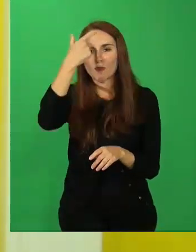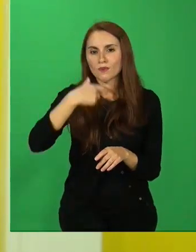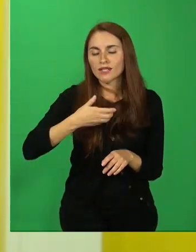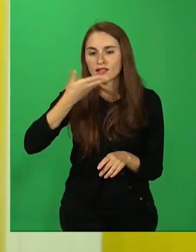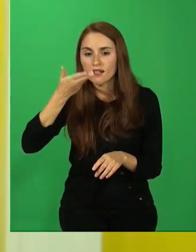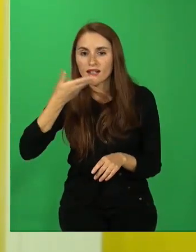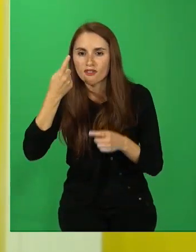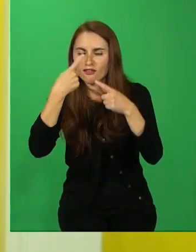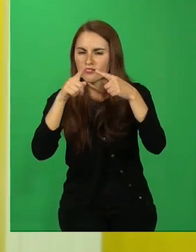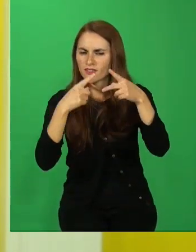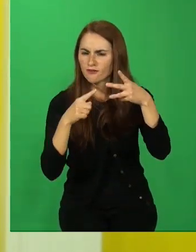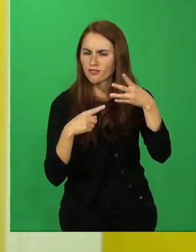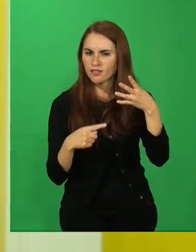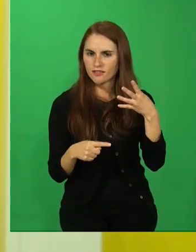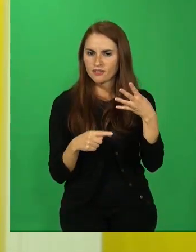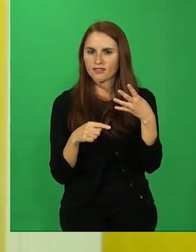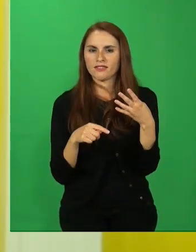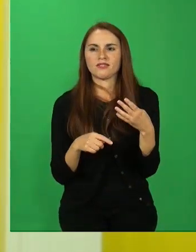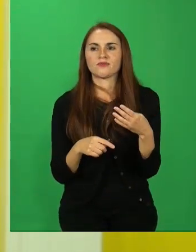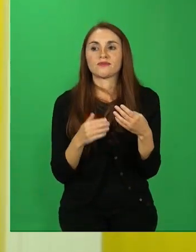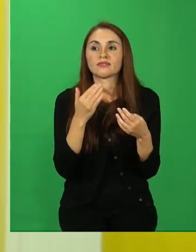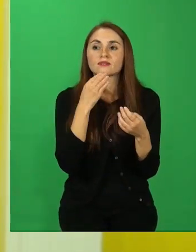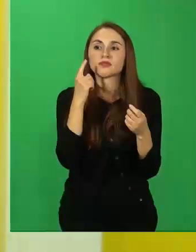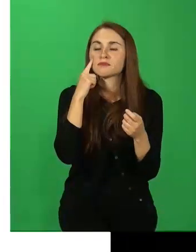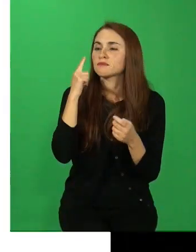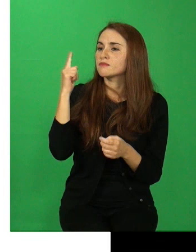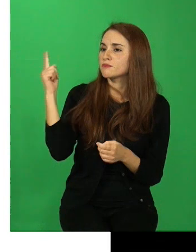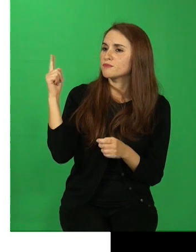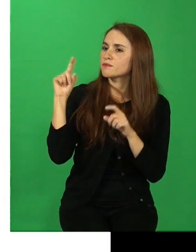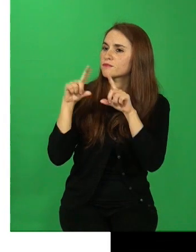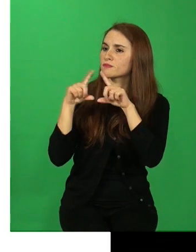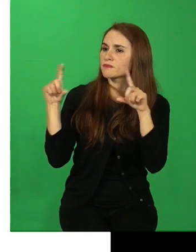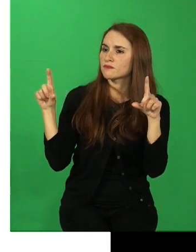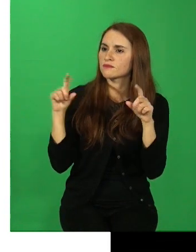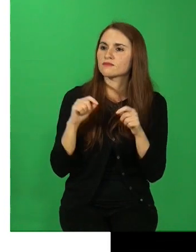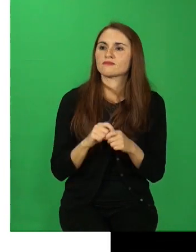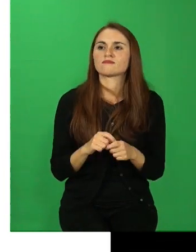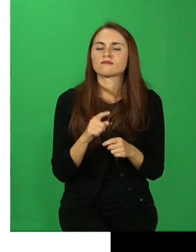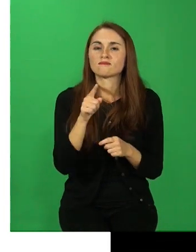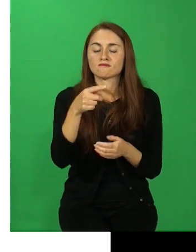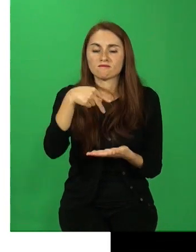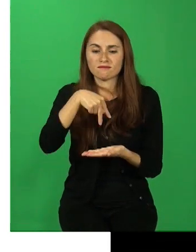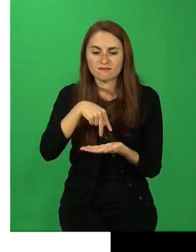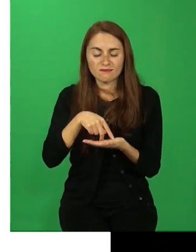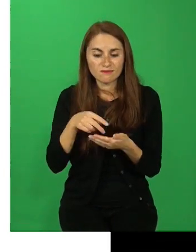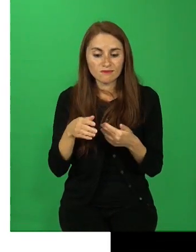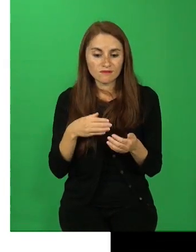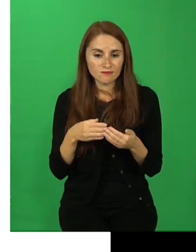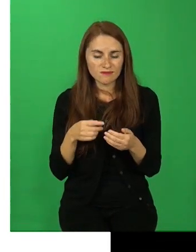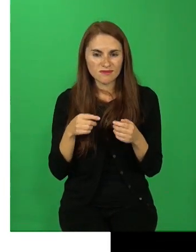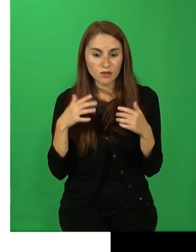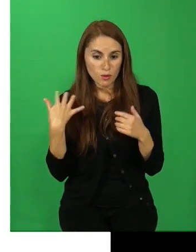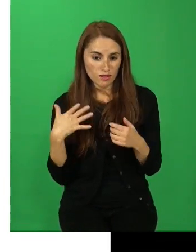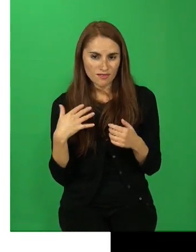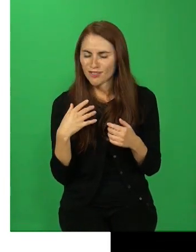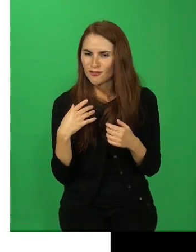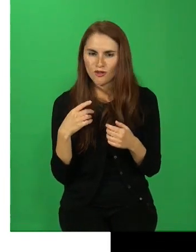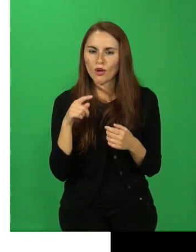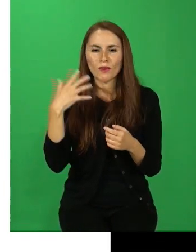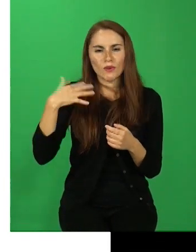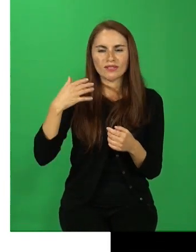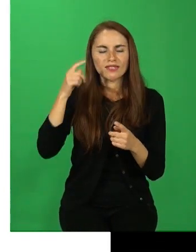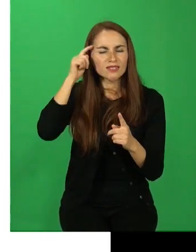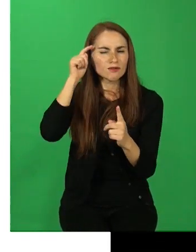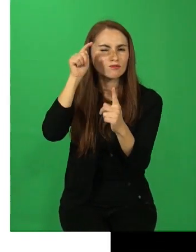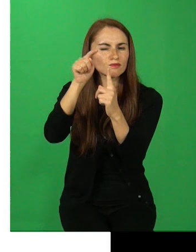características de cada uno de ellos. Y tenemos este mensaje: no se trata de dónde estés, sino de dónde quieres llegar. No nos olvidemos nunca